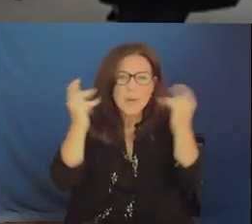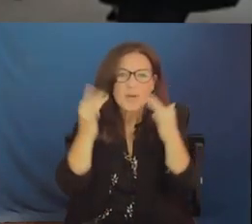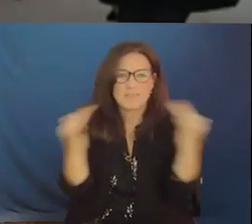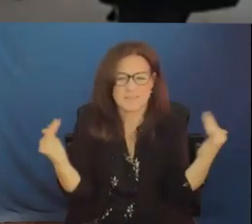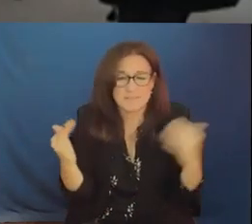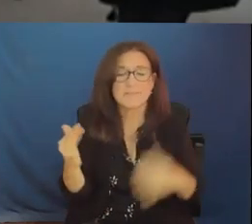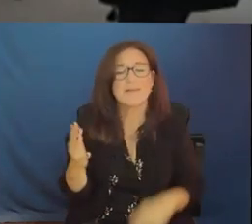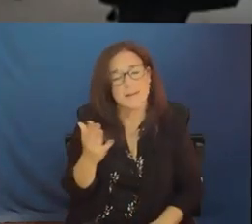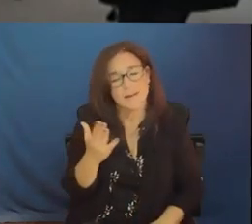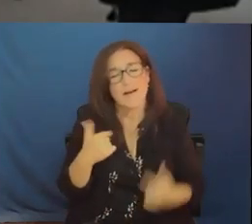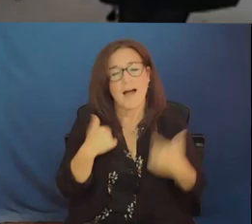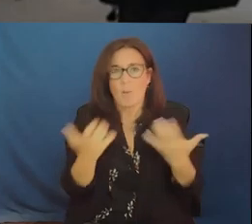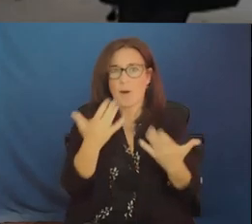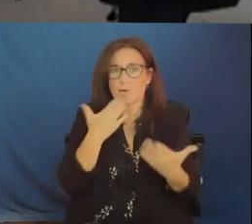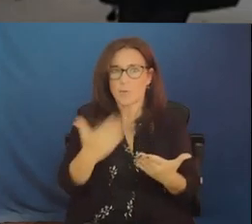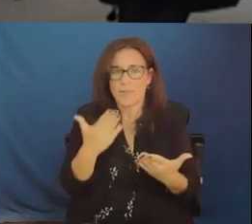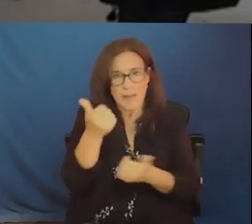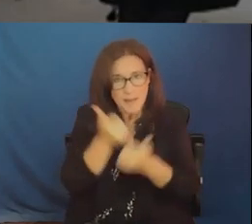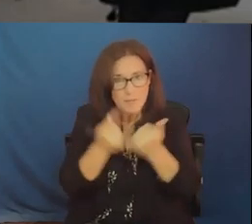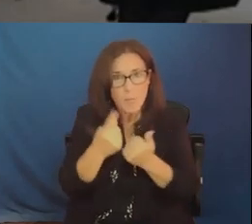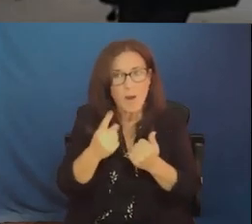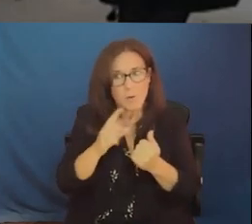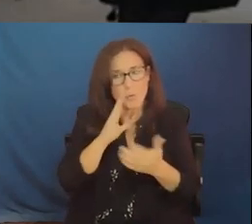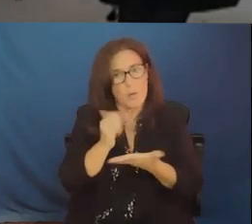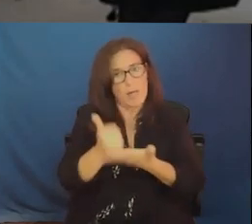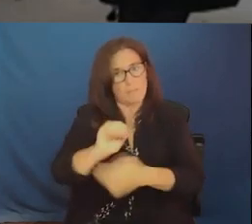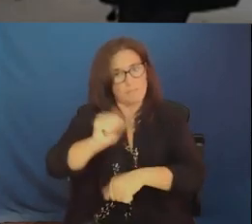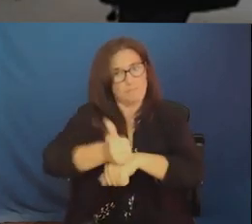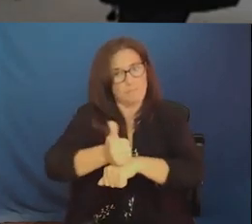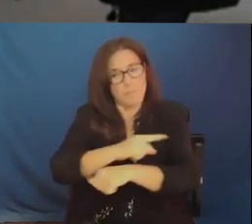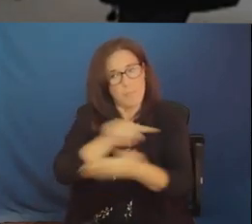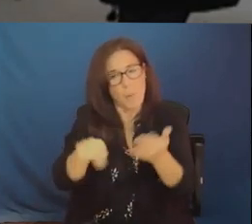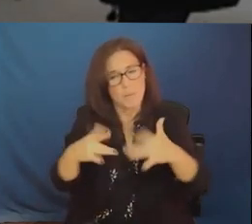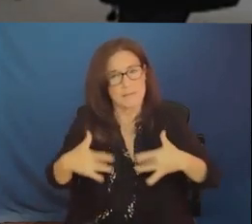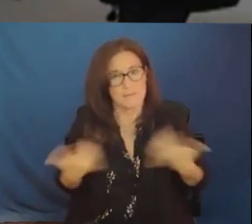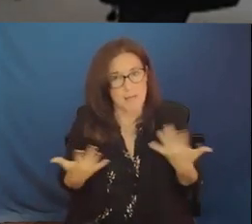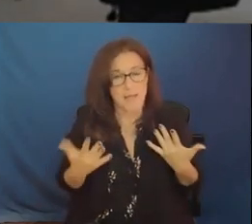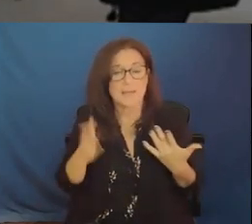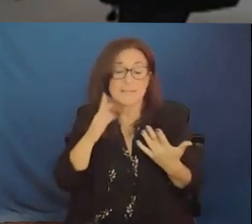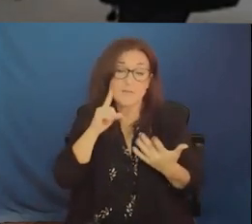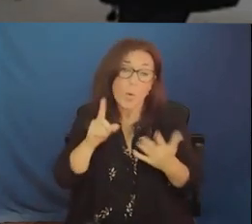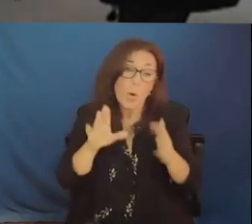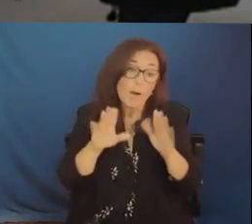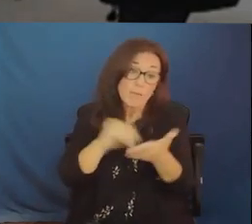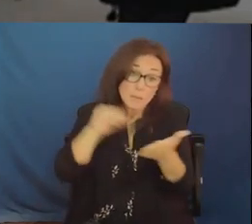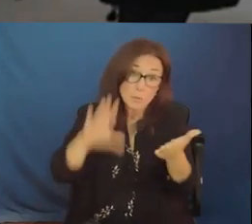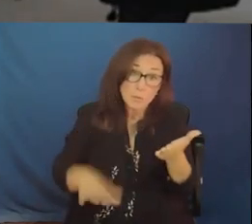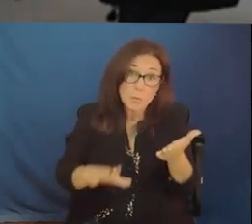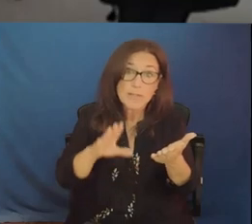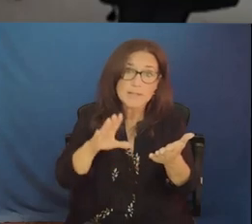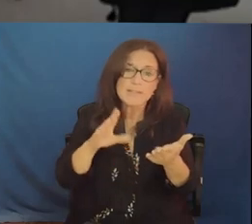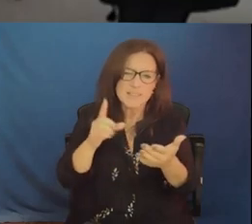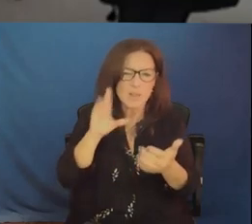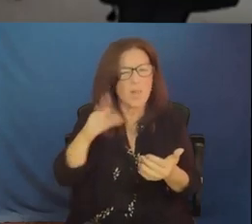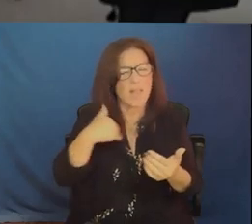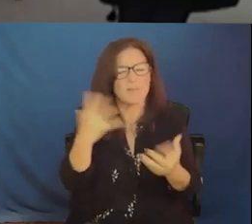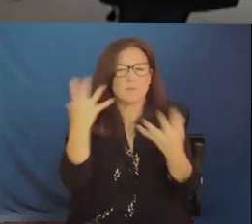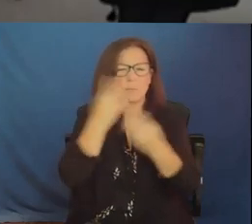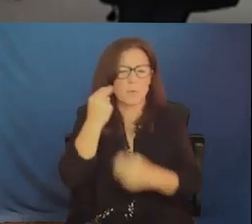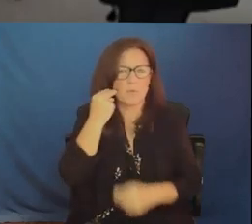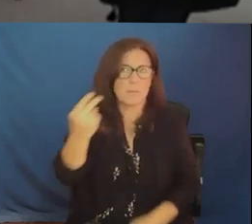para traer experiencias que van a crear hermosas memorias conforme comenzamos a hacer esta transición fuera en julio de